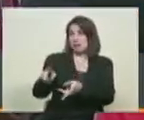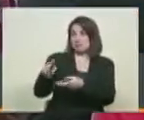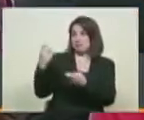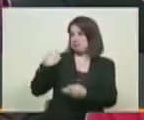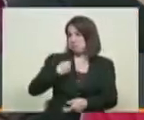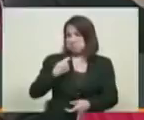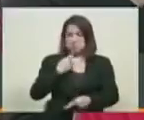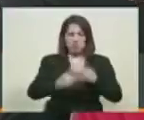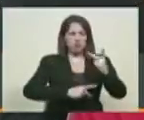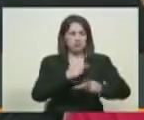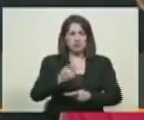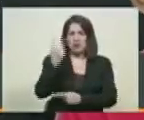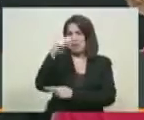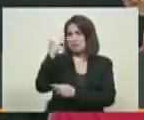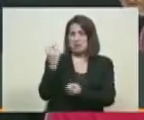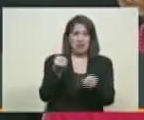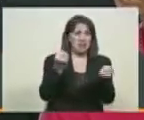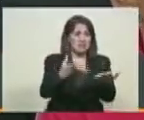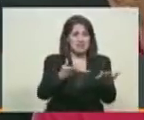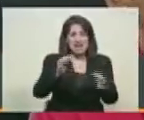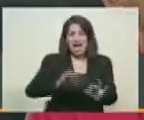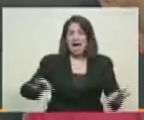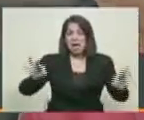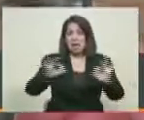la producción nacional llegue al pueblo.